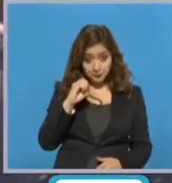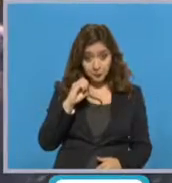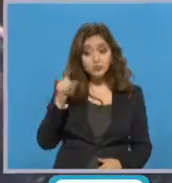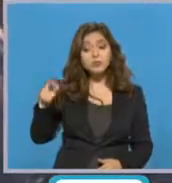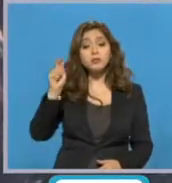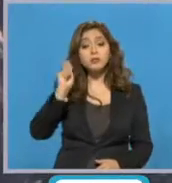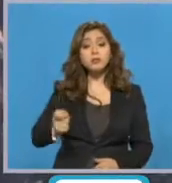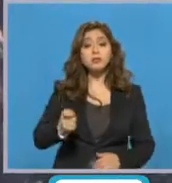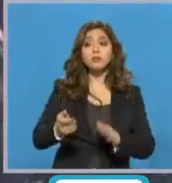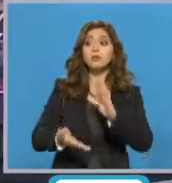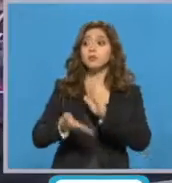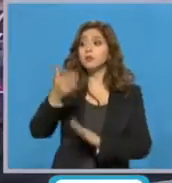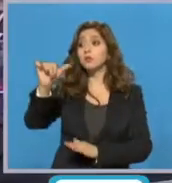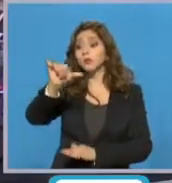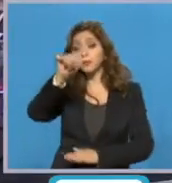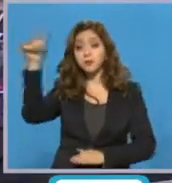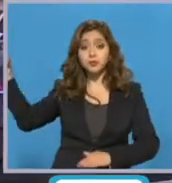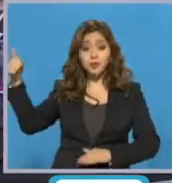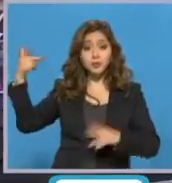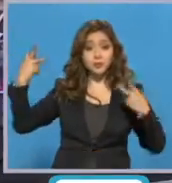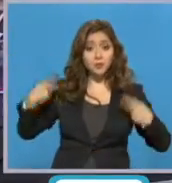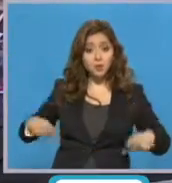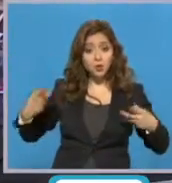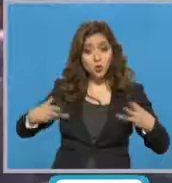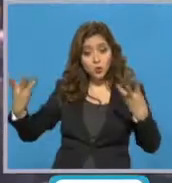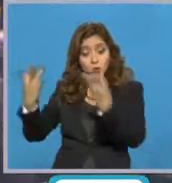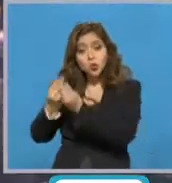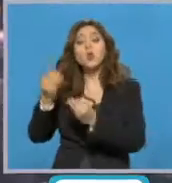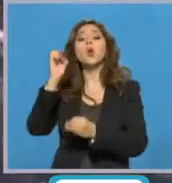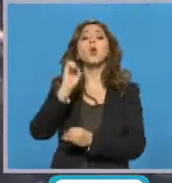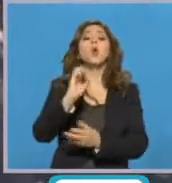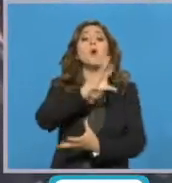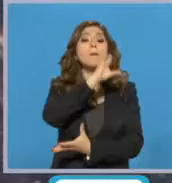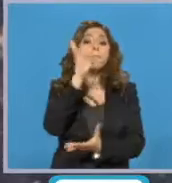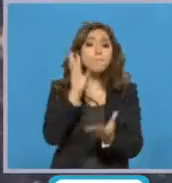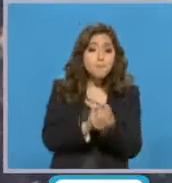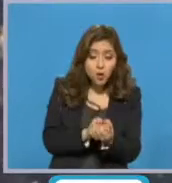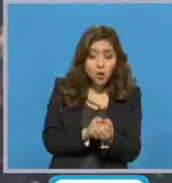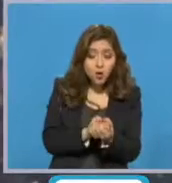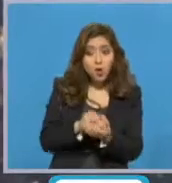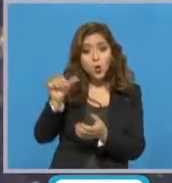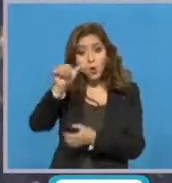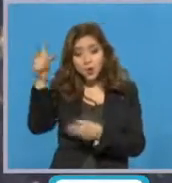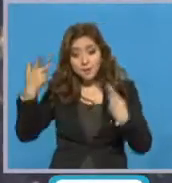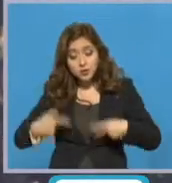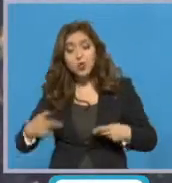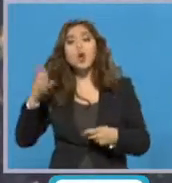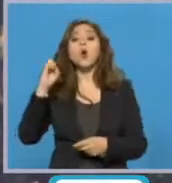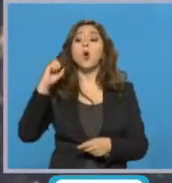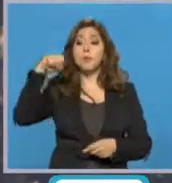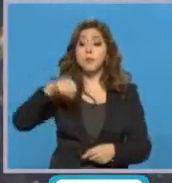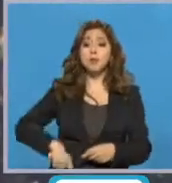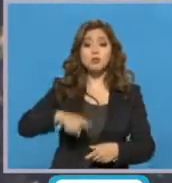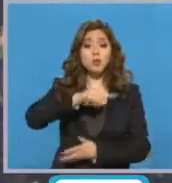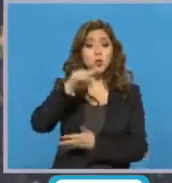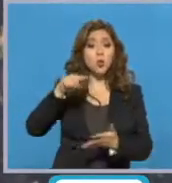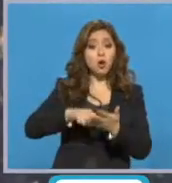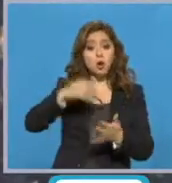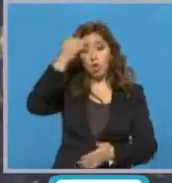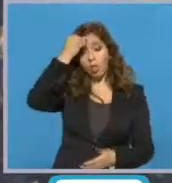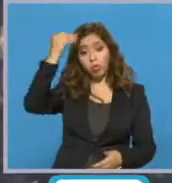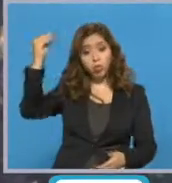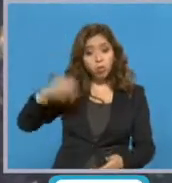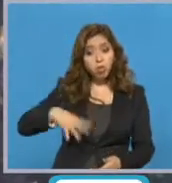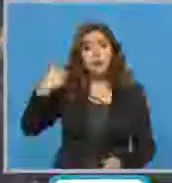va a vivir en concubinato con otra persona o se casa con otra persona. O cuando hay un abandono de ese hogar donde queríamos